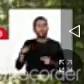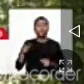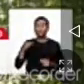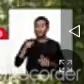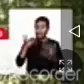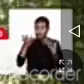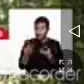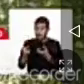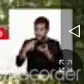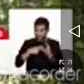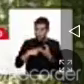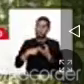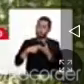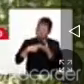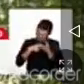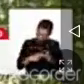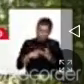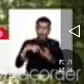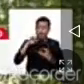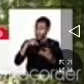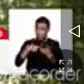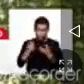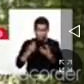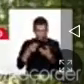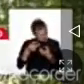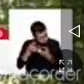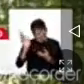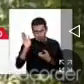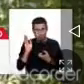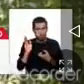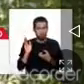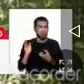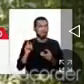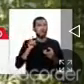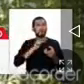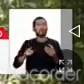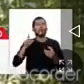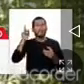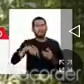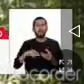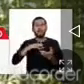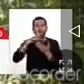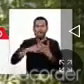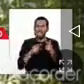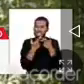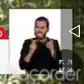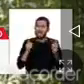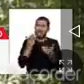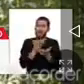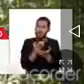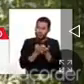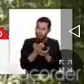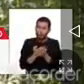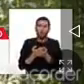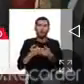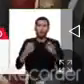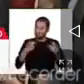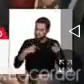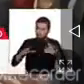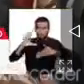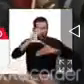el que quiera estar, que esté, y el que no quiere estar, que no esté. Pero esto tiene que ser un proyecto de libertad económica